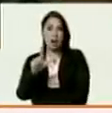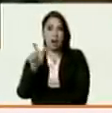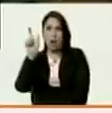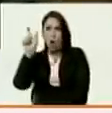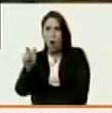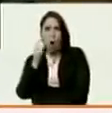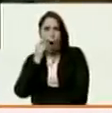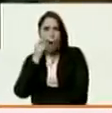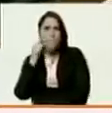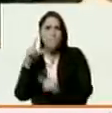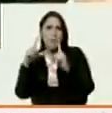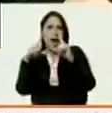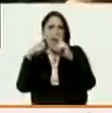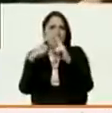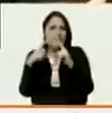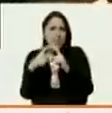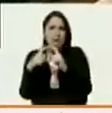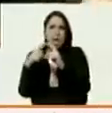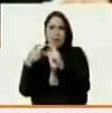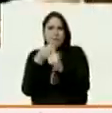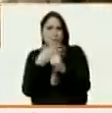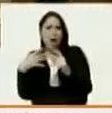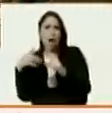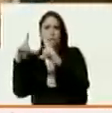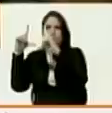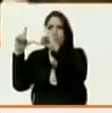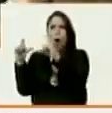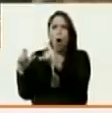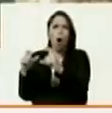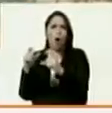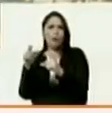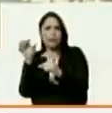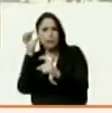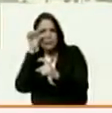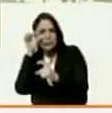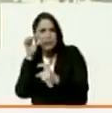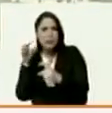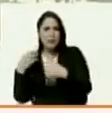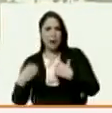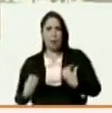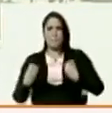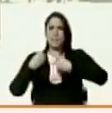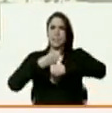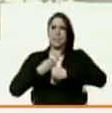es adeco. Foto con Ramos Alú, con la camisa de Acción Democrática.